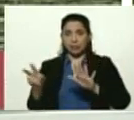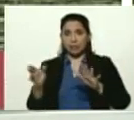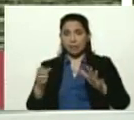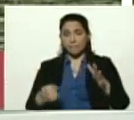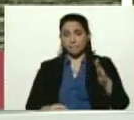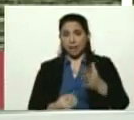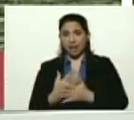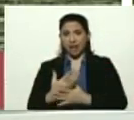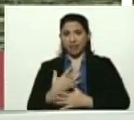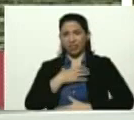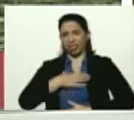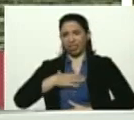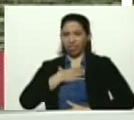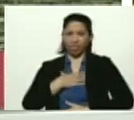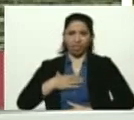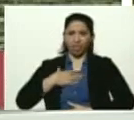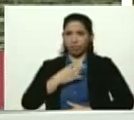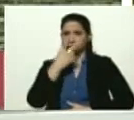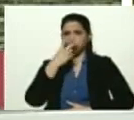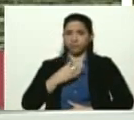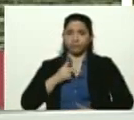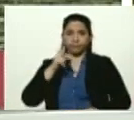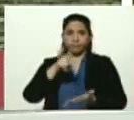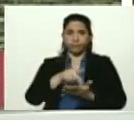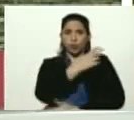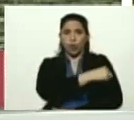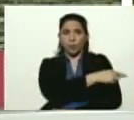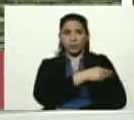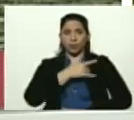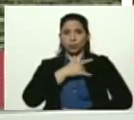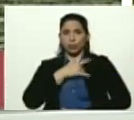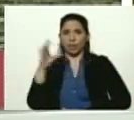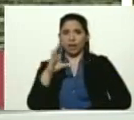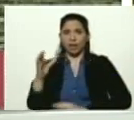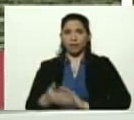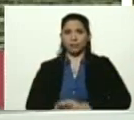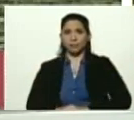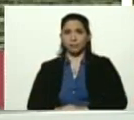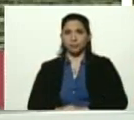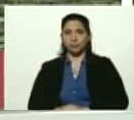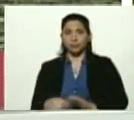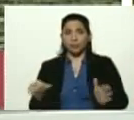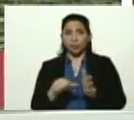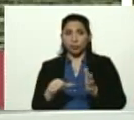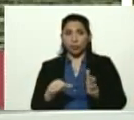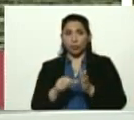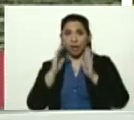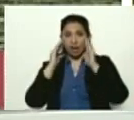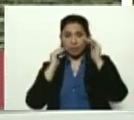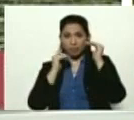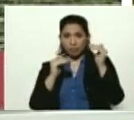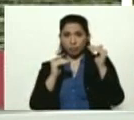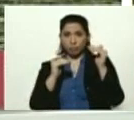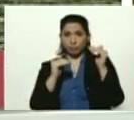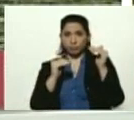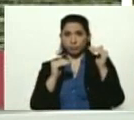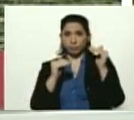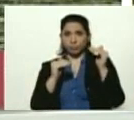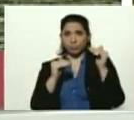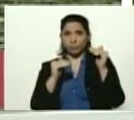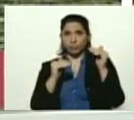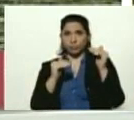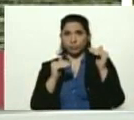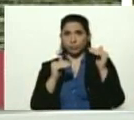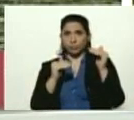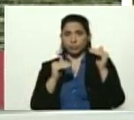dificultad respiratoria, por lo que acude al Hospital Universitario de Caracas, donde es atendido. Se